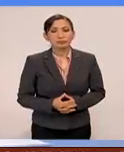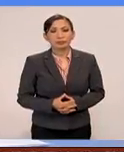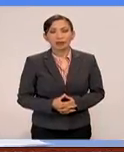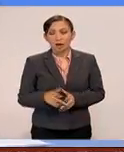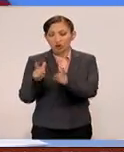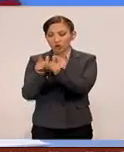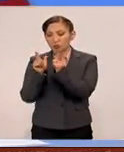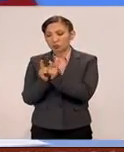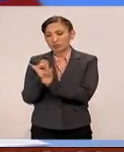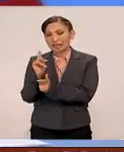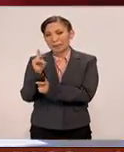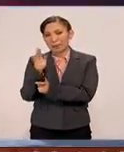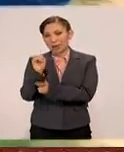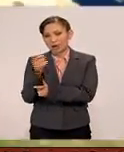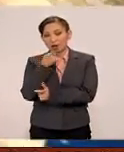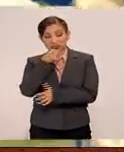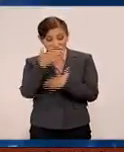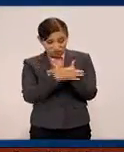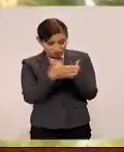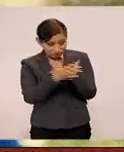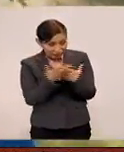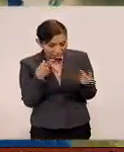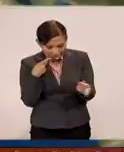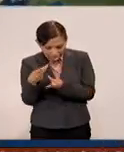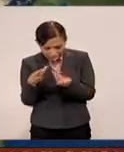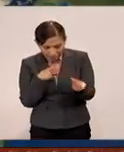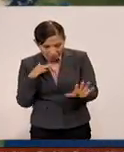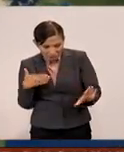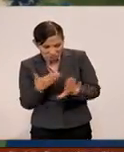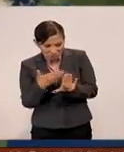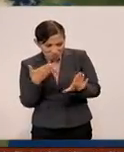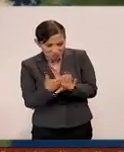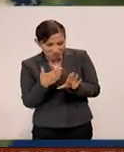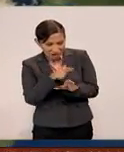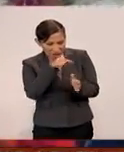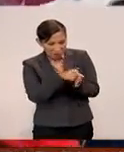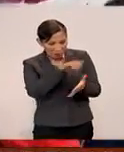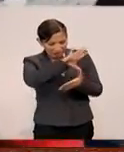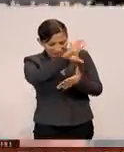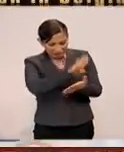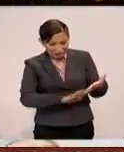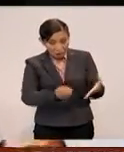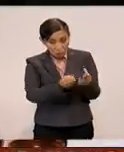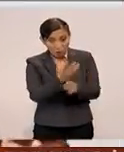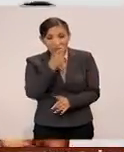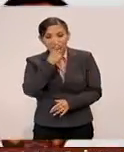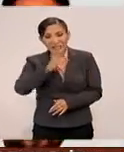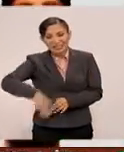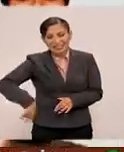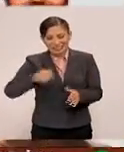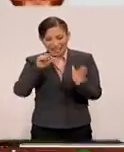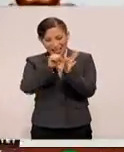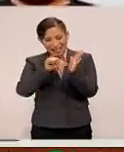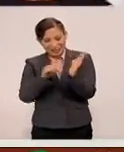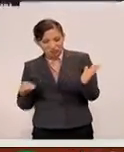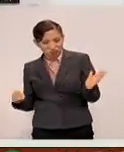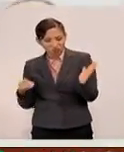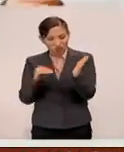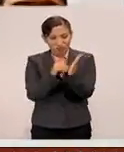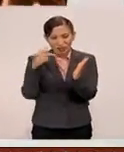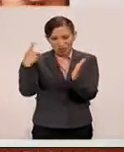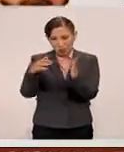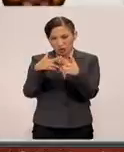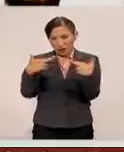Estado Islámico amenazó con perpetrar más atentados en Occidente, algo que no es nuevo. Así lo señala un artículo de